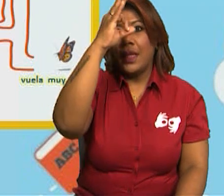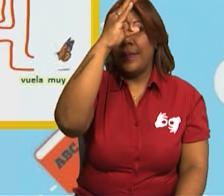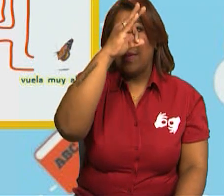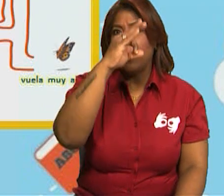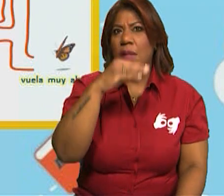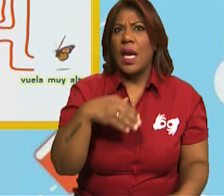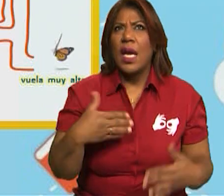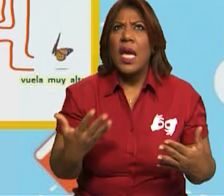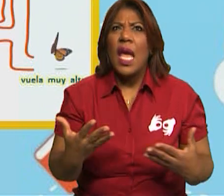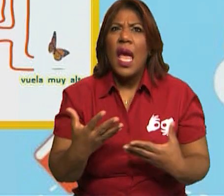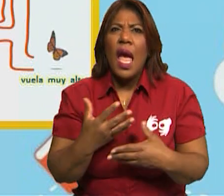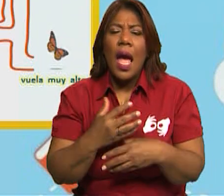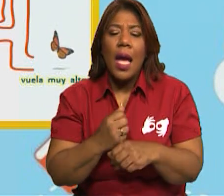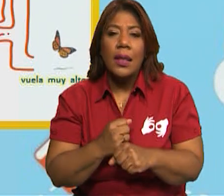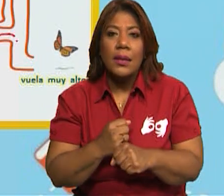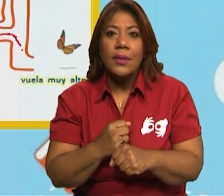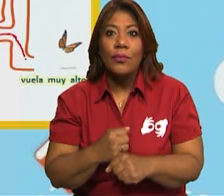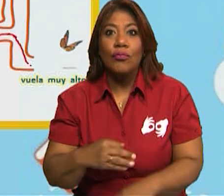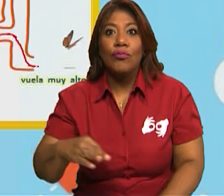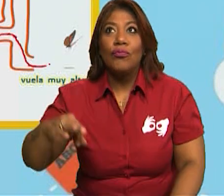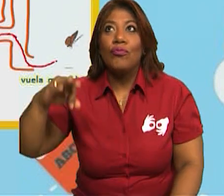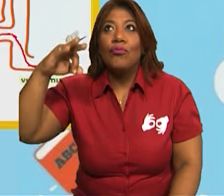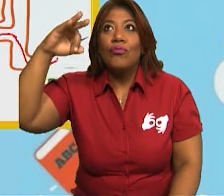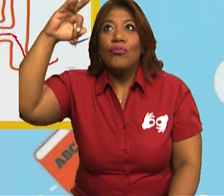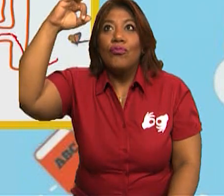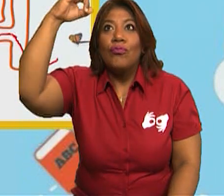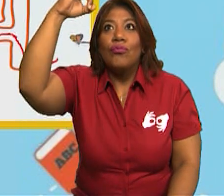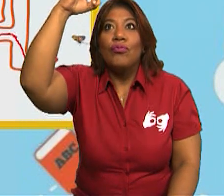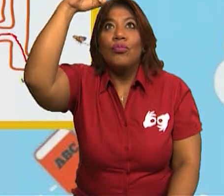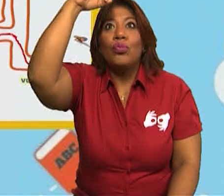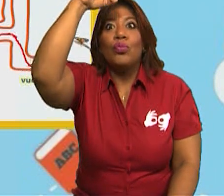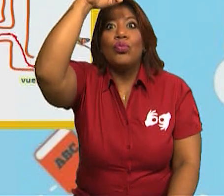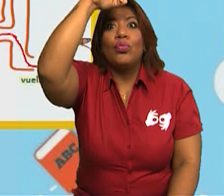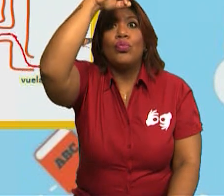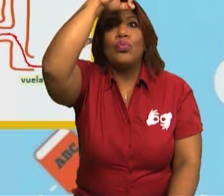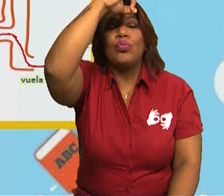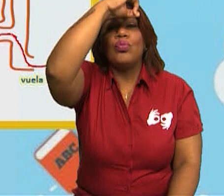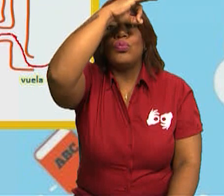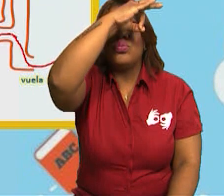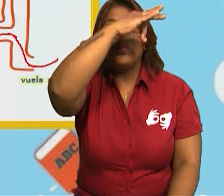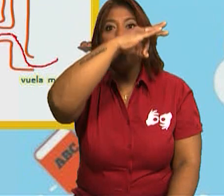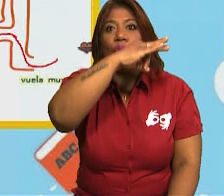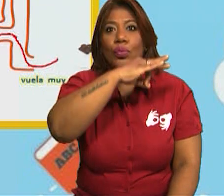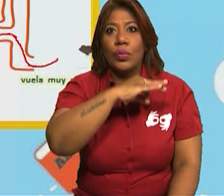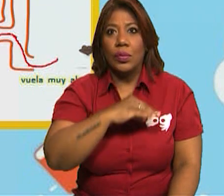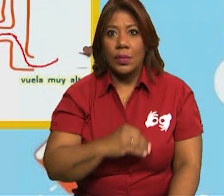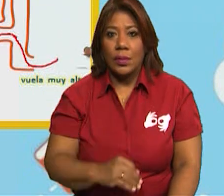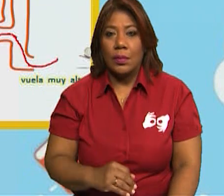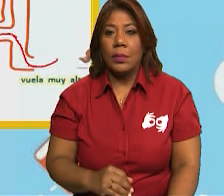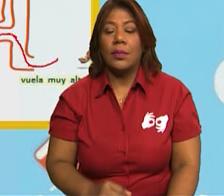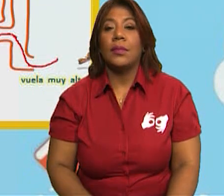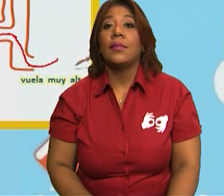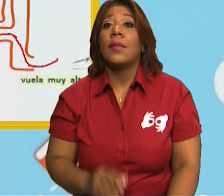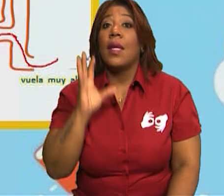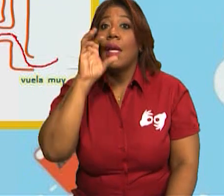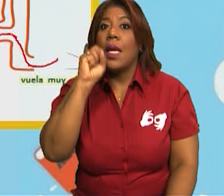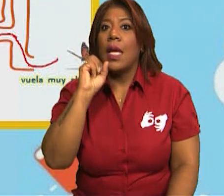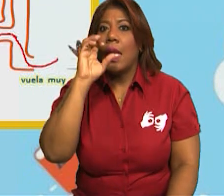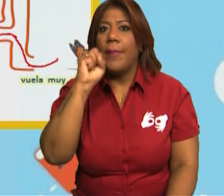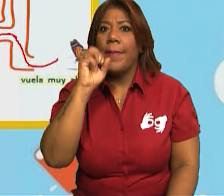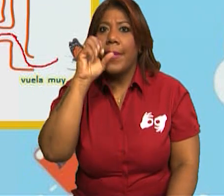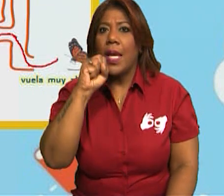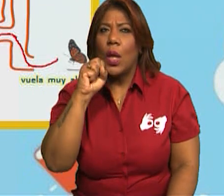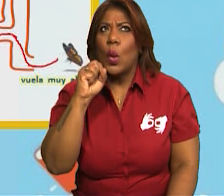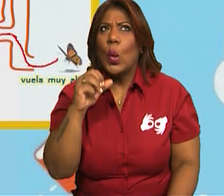mariposa? La mariposa vuela muy alto. Ahora vamos con el perro.